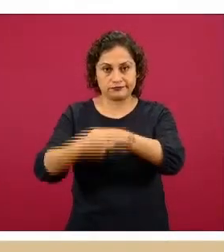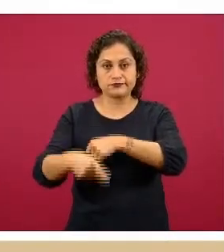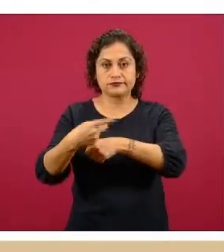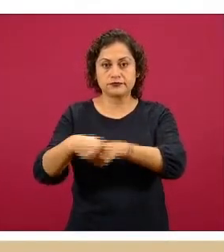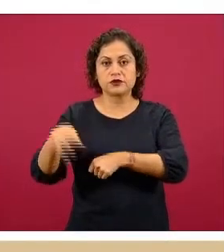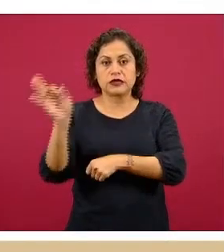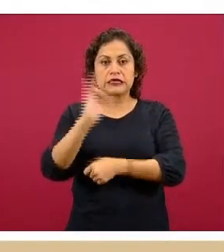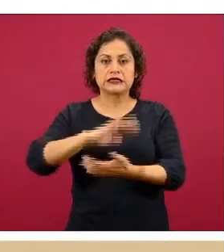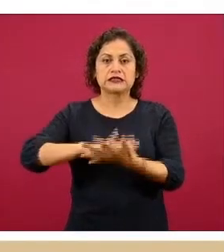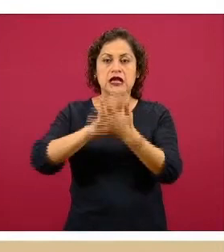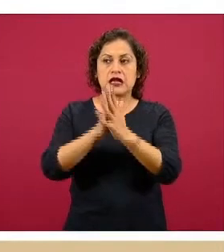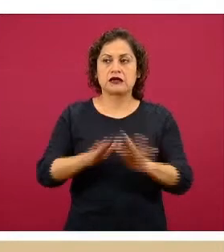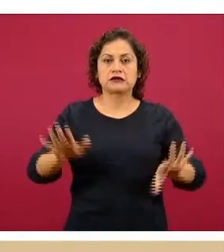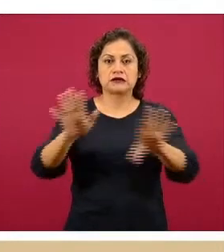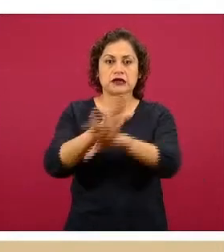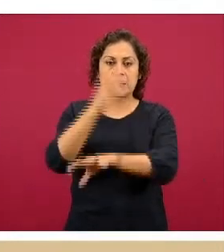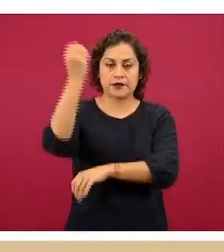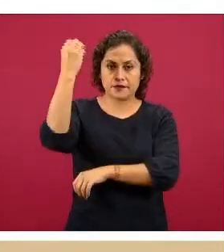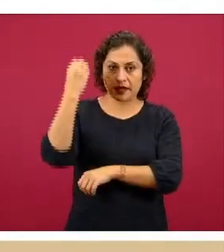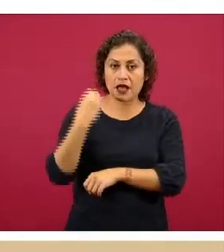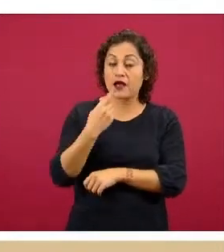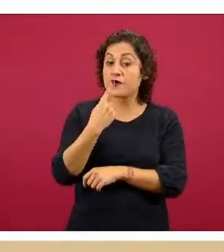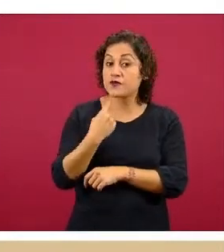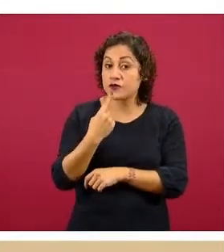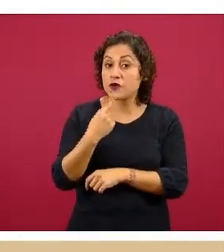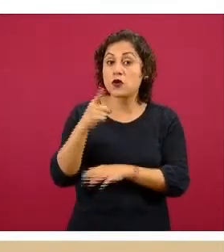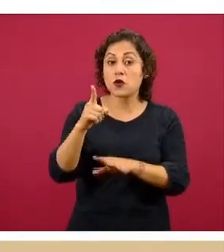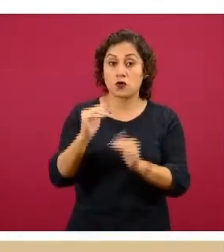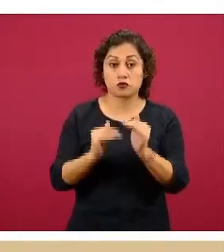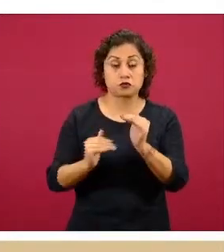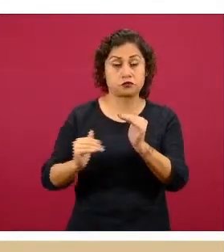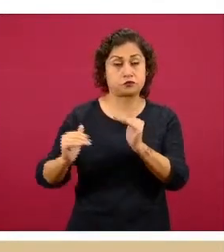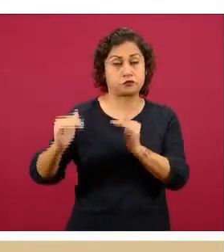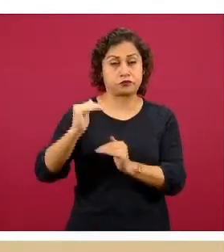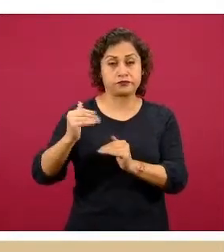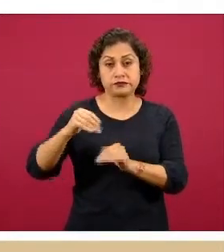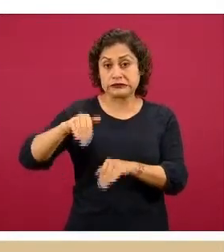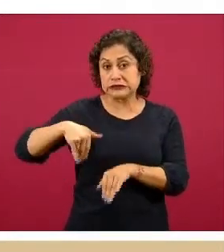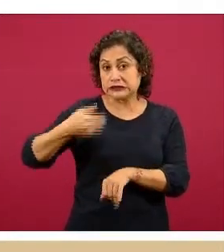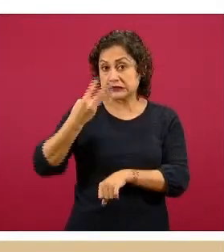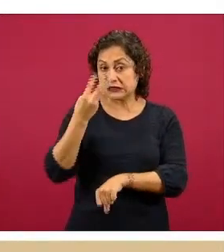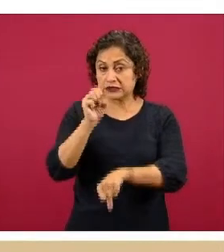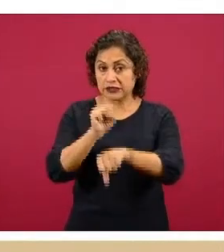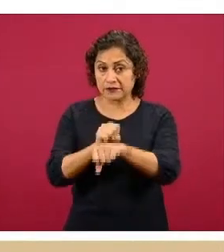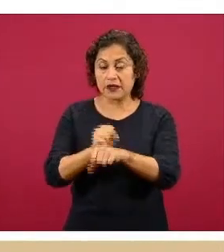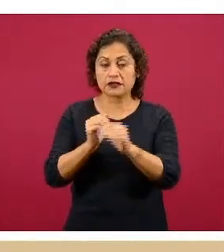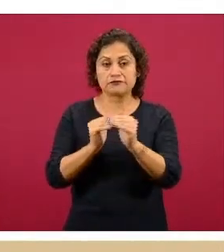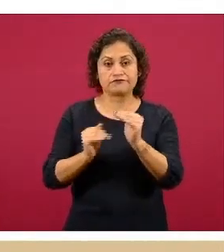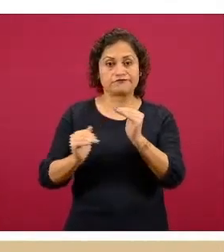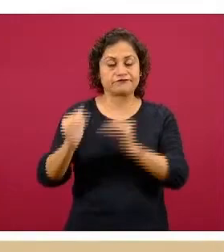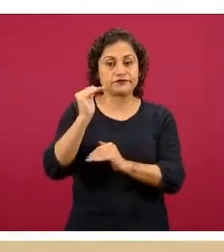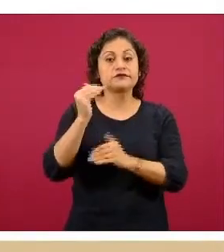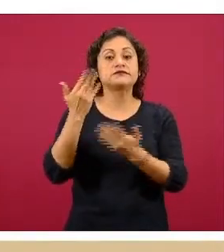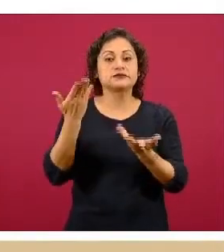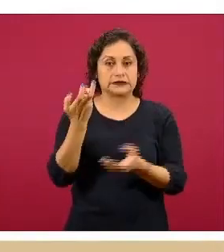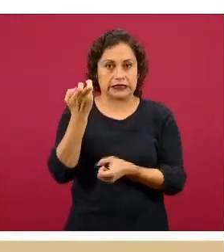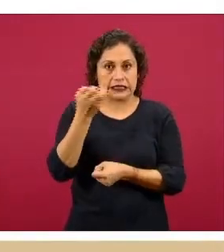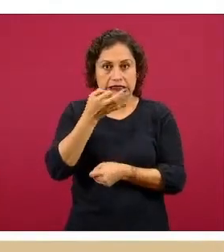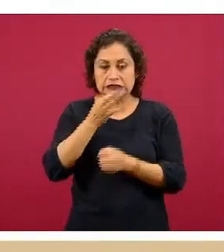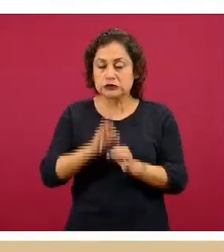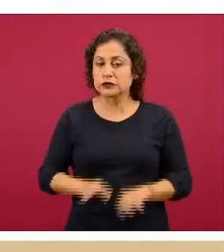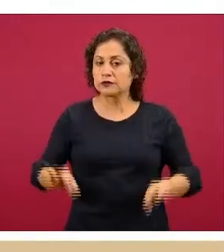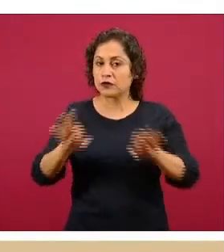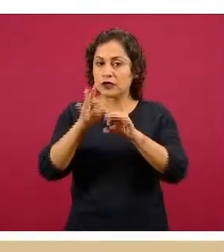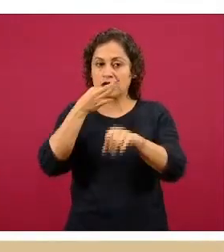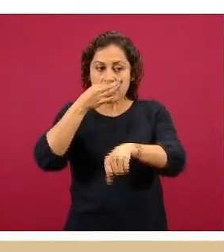posibilidad de pasar a rojo, tenemos un ascenso que se ha reflejado en las últimas 3 semanas y esto es importante y se le ha hecho